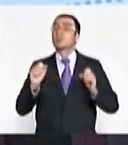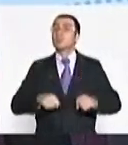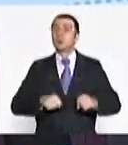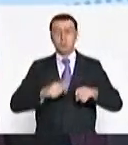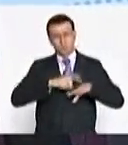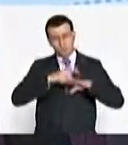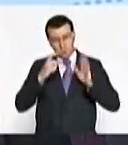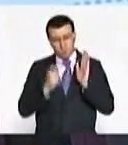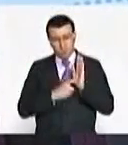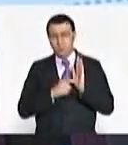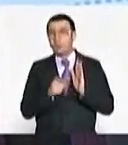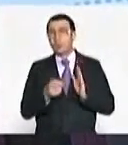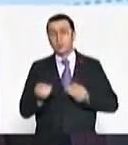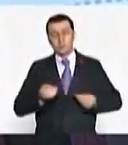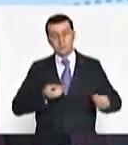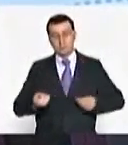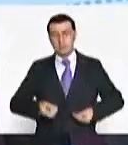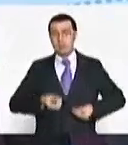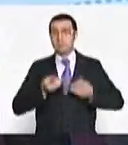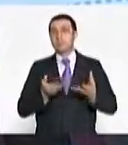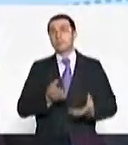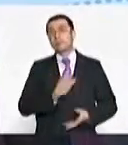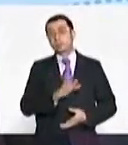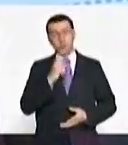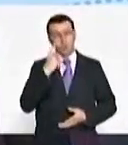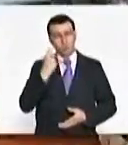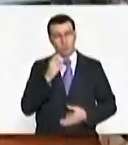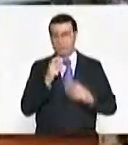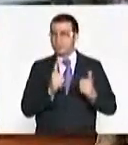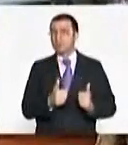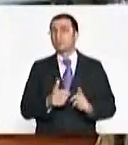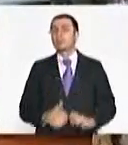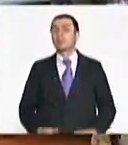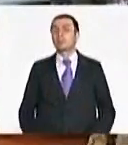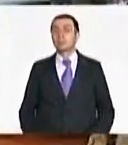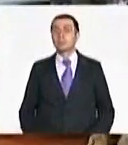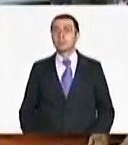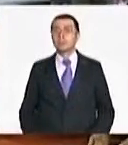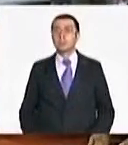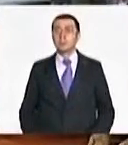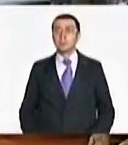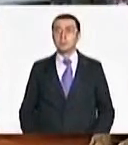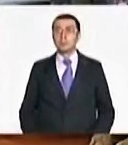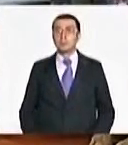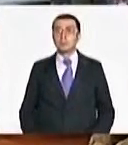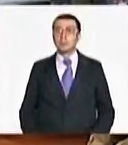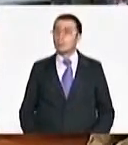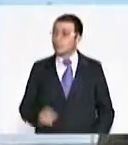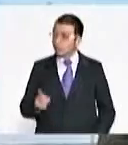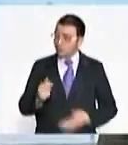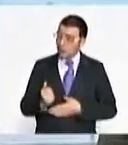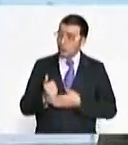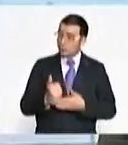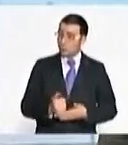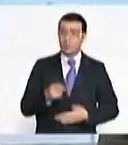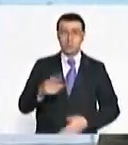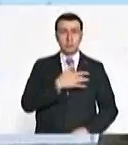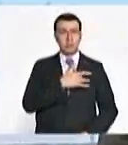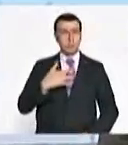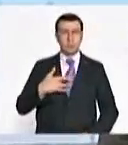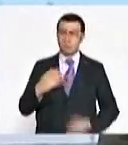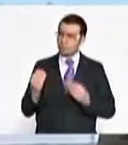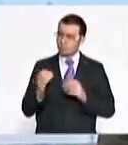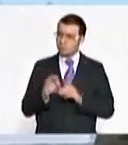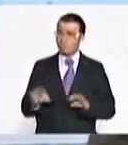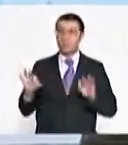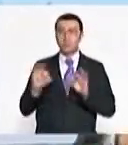circulatorio y tenga los efectos que uno busca en el paciente. Este es un complemento y una ayuda terapéutica muy grande, y